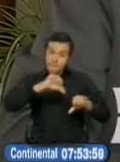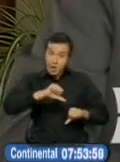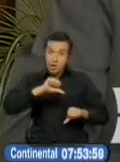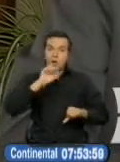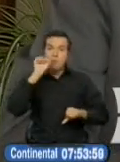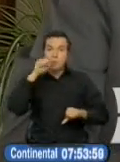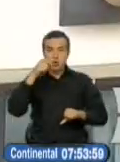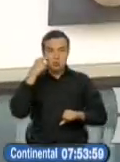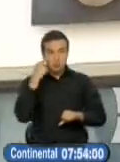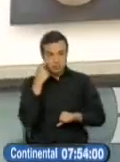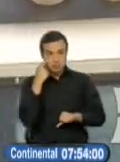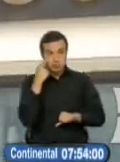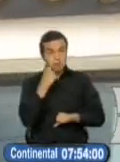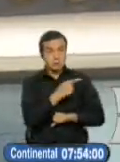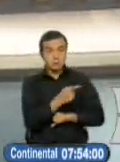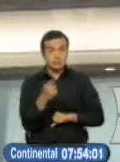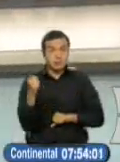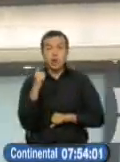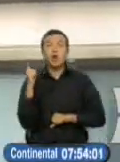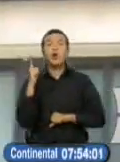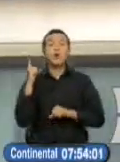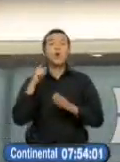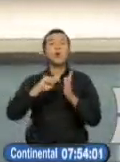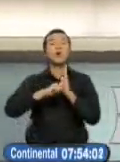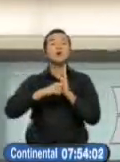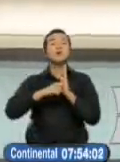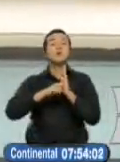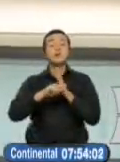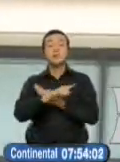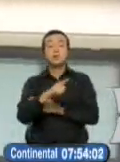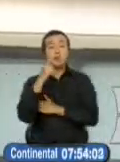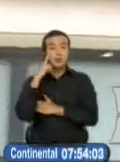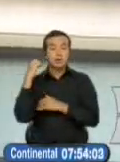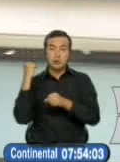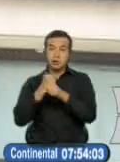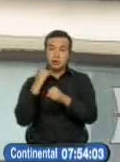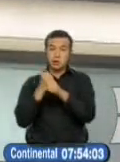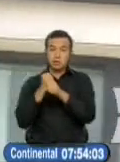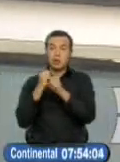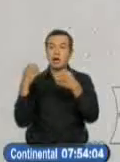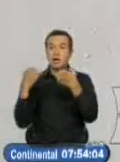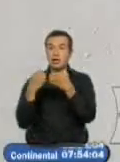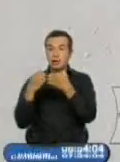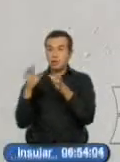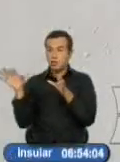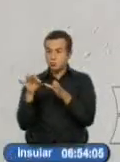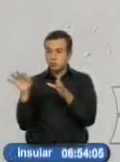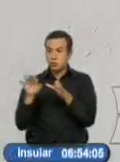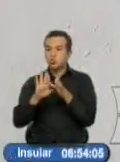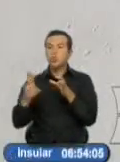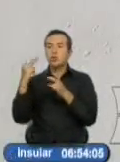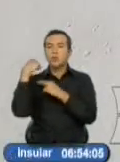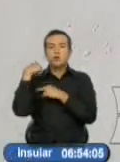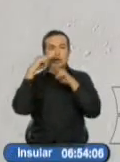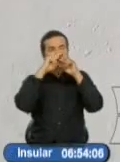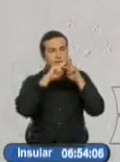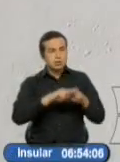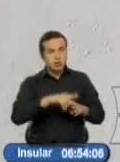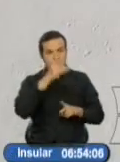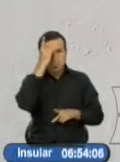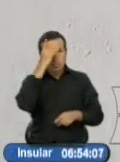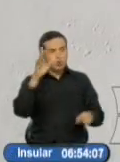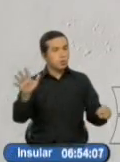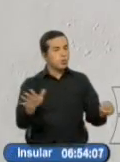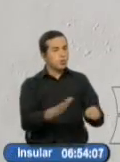de repetición inclusive. Al momento, la Contraloría General del Estado se encuentra trabajando en la conformación del equipo que se encargará de desarrollar la auditoría de la